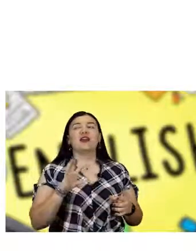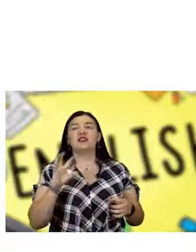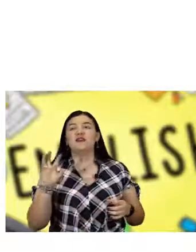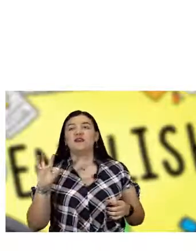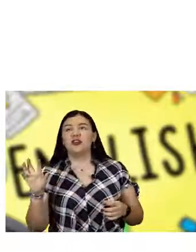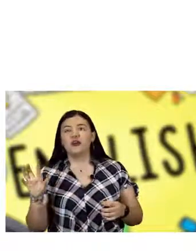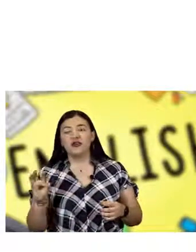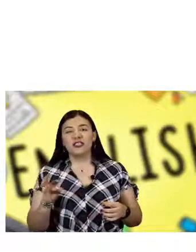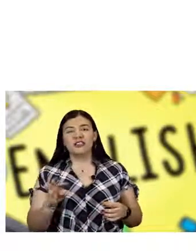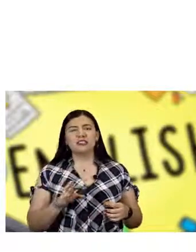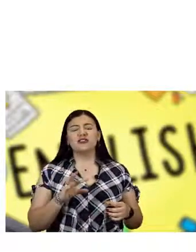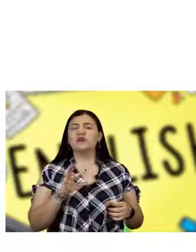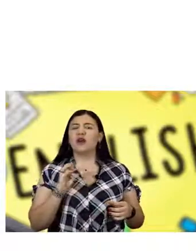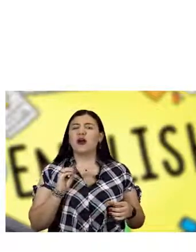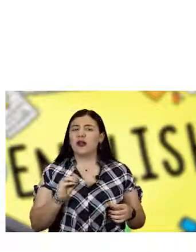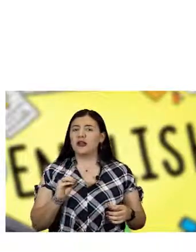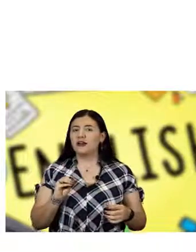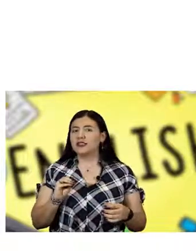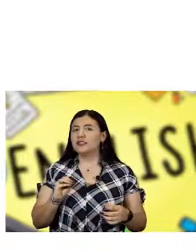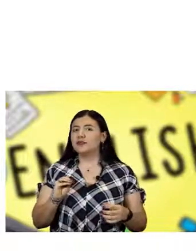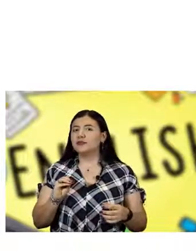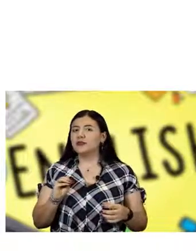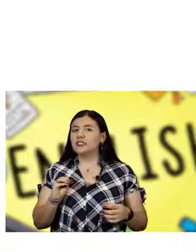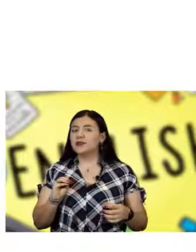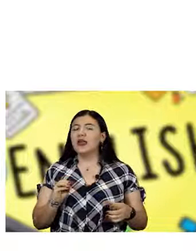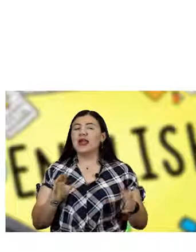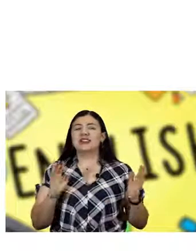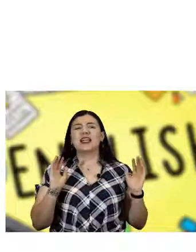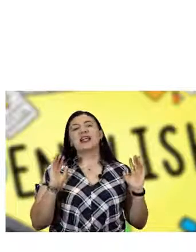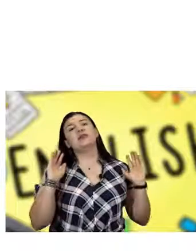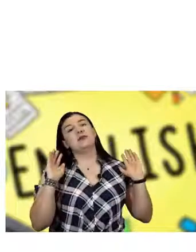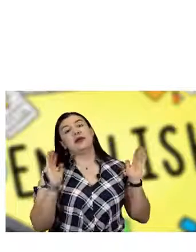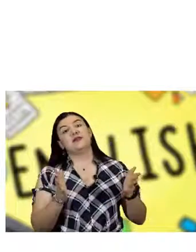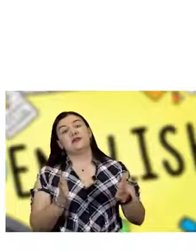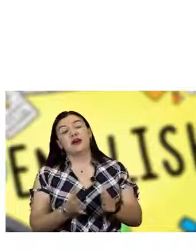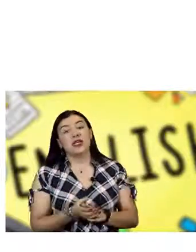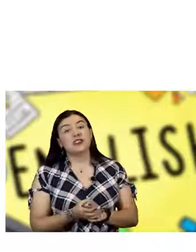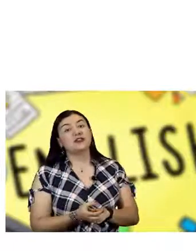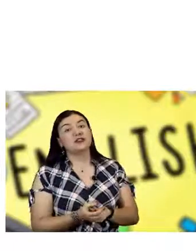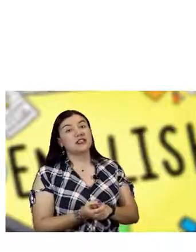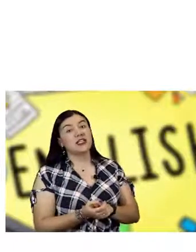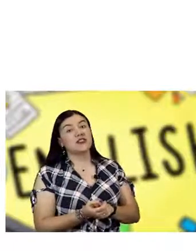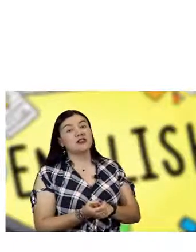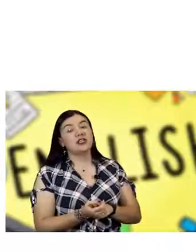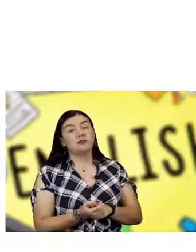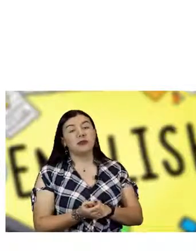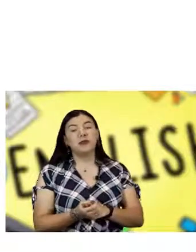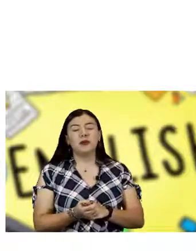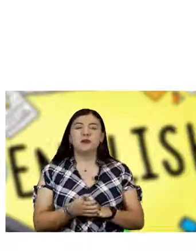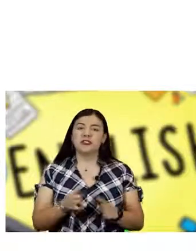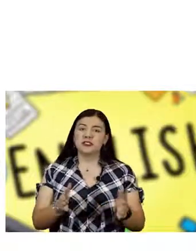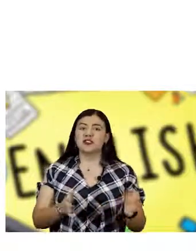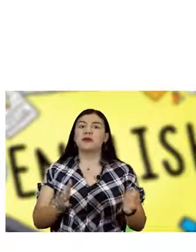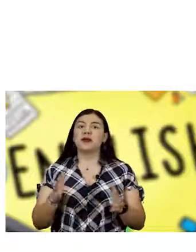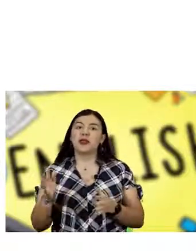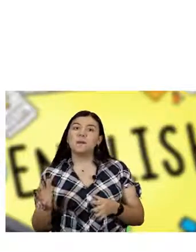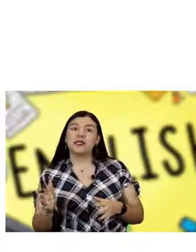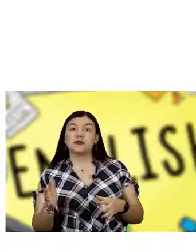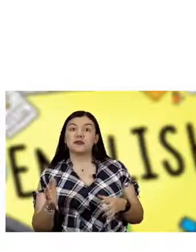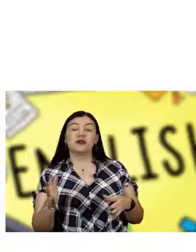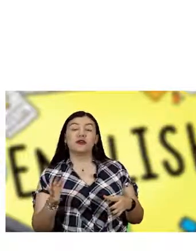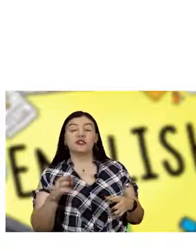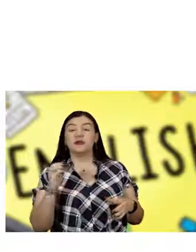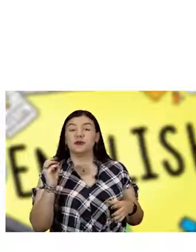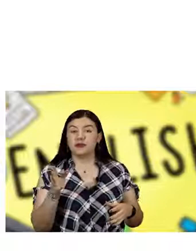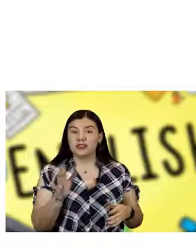de grados inferiores. Esto es un vocabulario básico, ¿sí? Esta clase va más enfocada a chicos de sexto y séptimo, pero pues nos sirve de